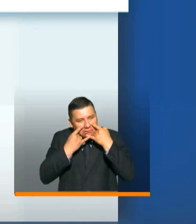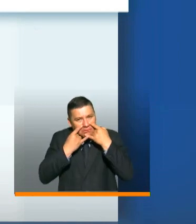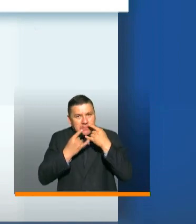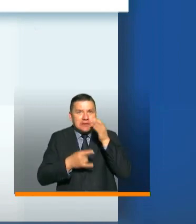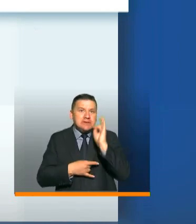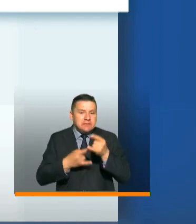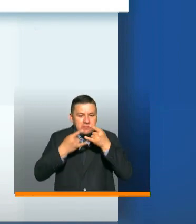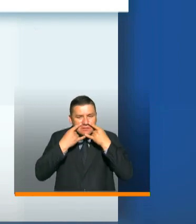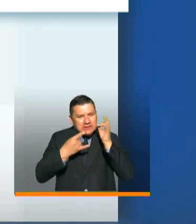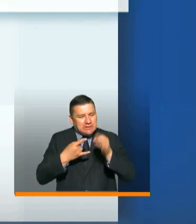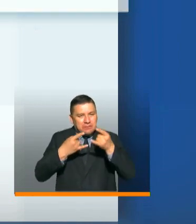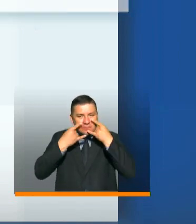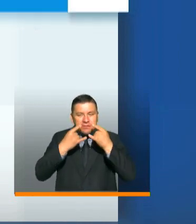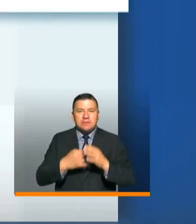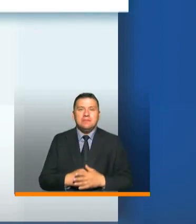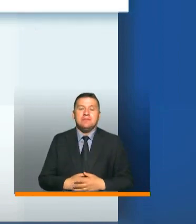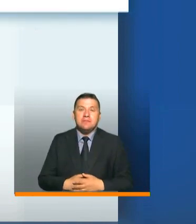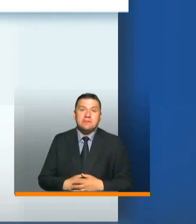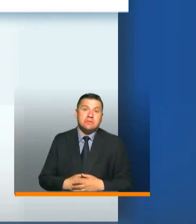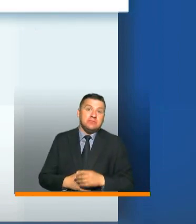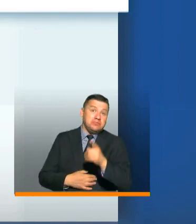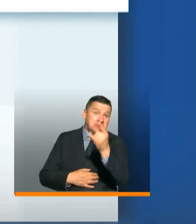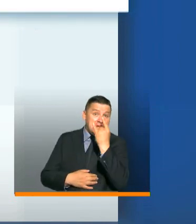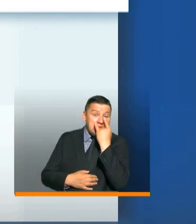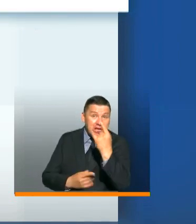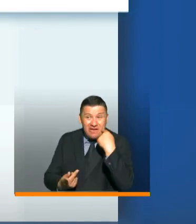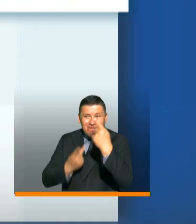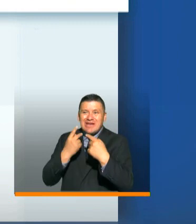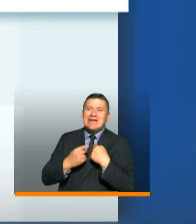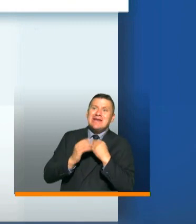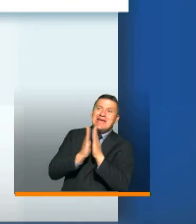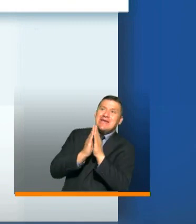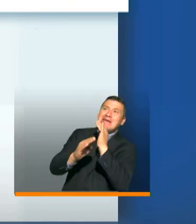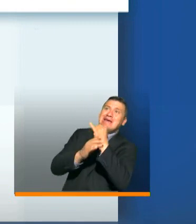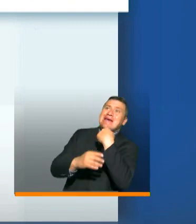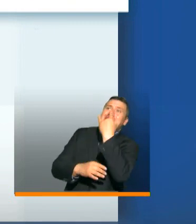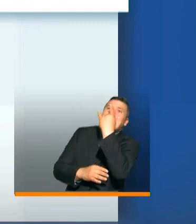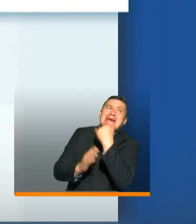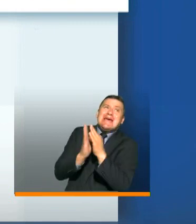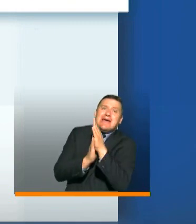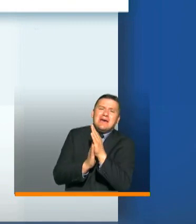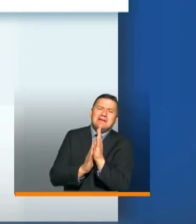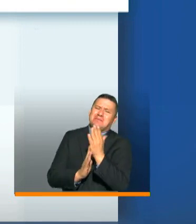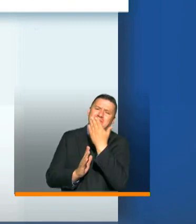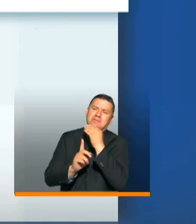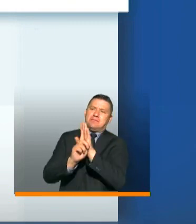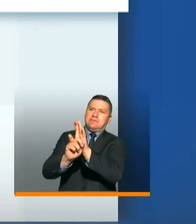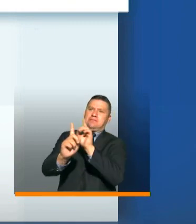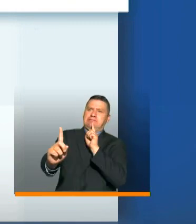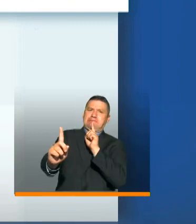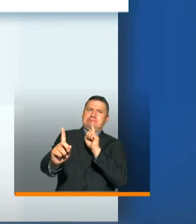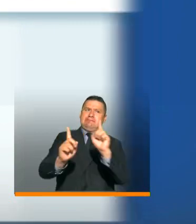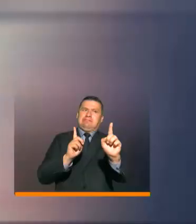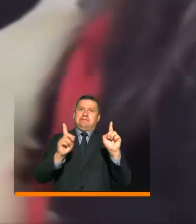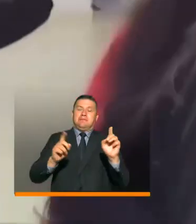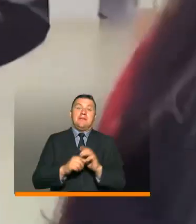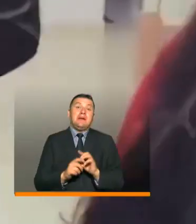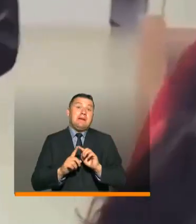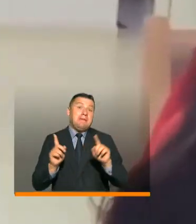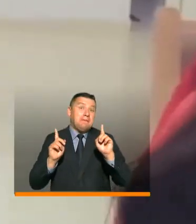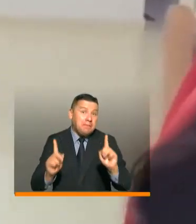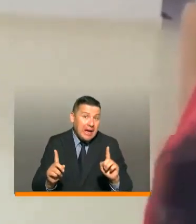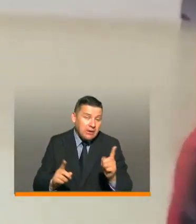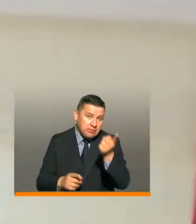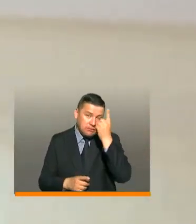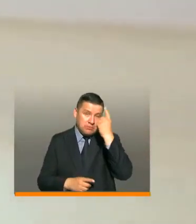el tapabocas. Si es de su interés visitar templos o iglesias, guarde el distanciamiento físico. Sin embargo,